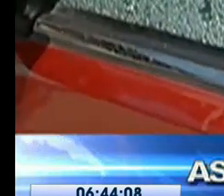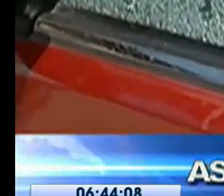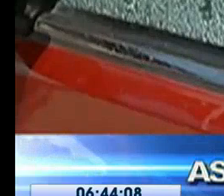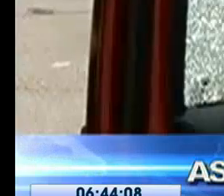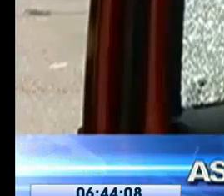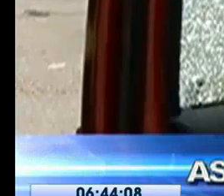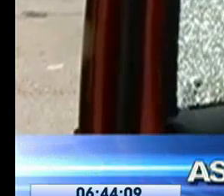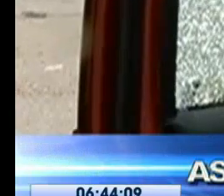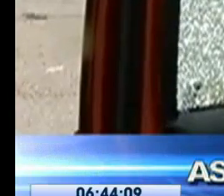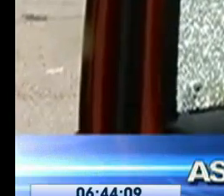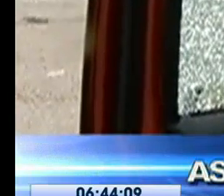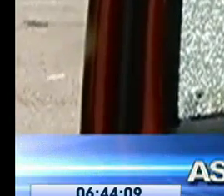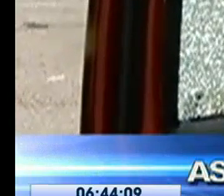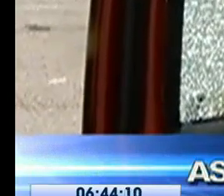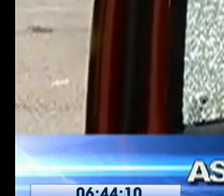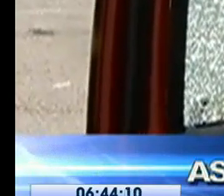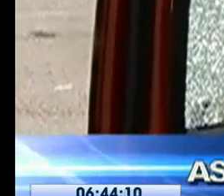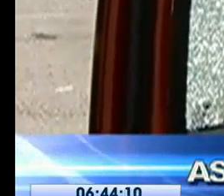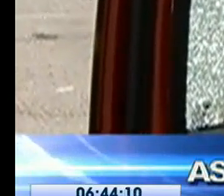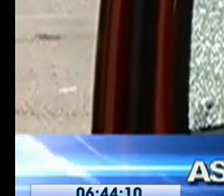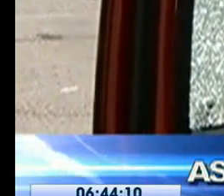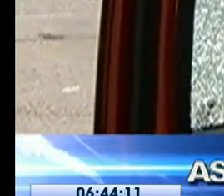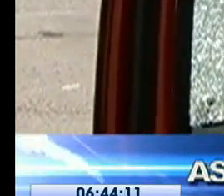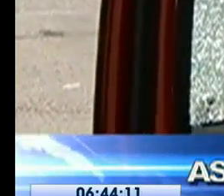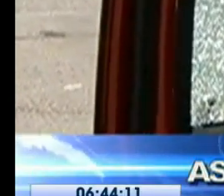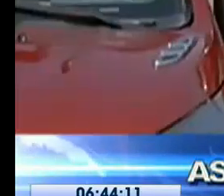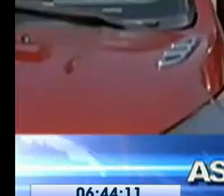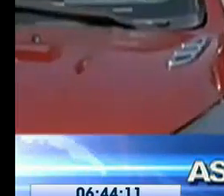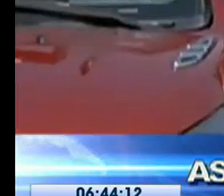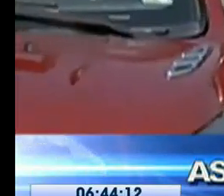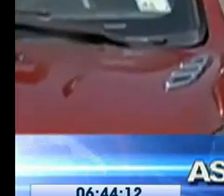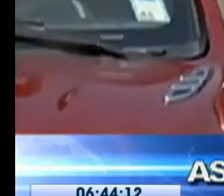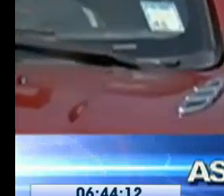a negociar la compra de un automotor.